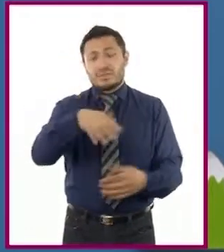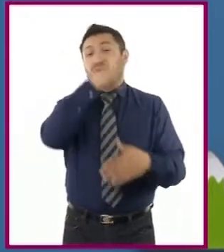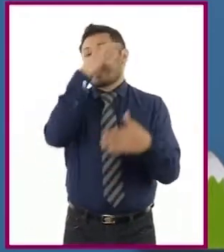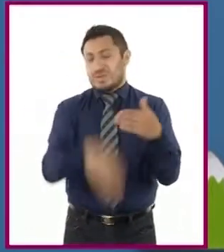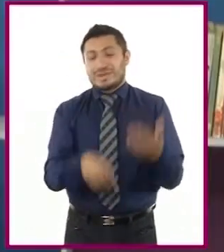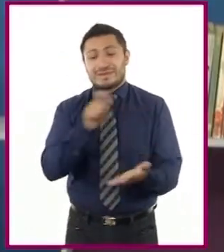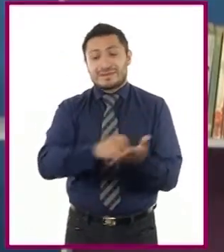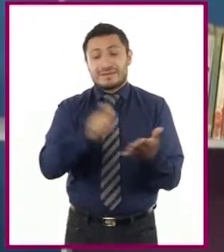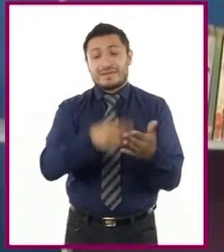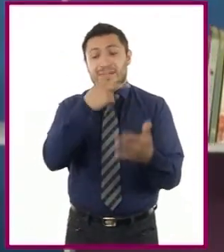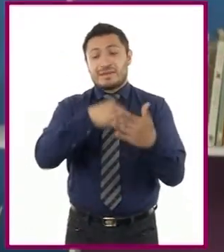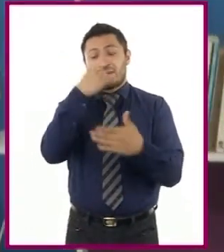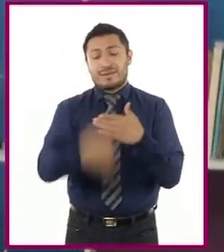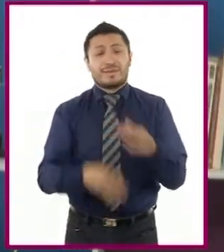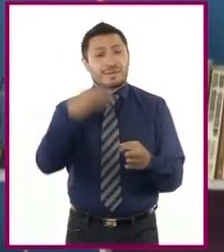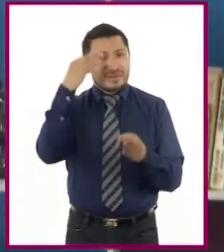proyecto.